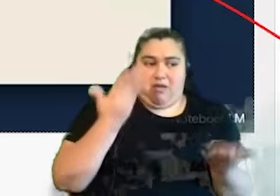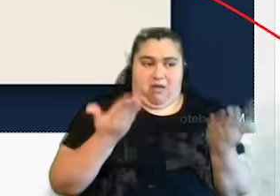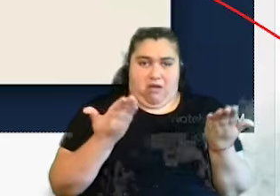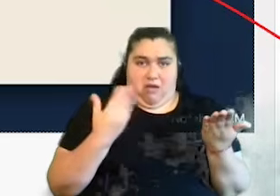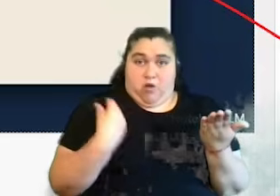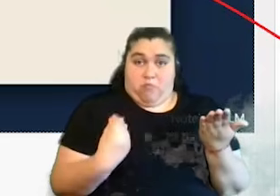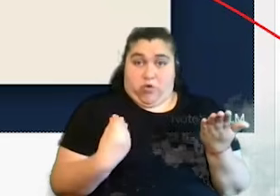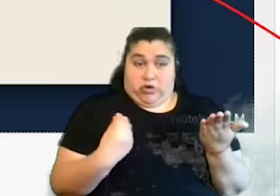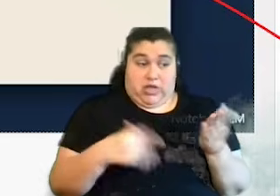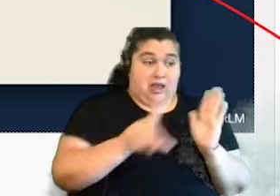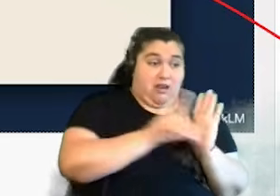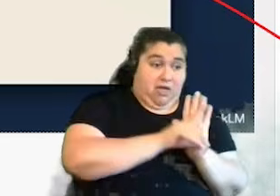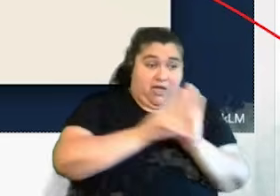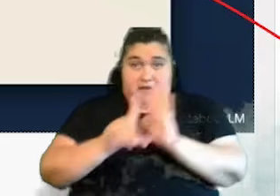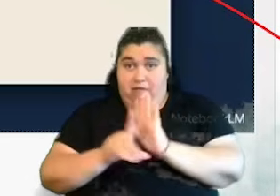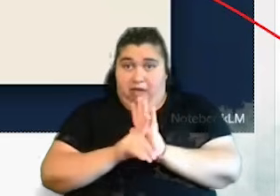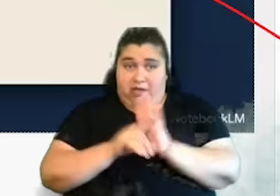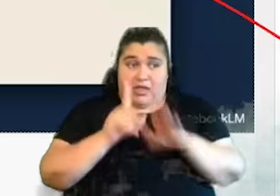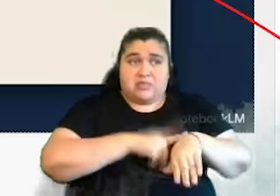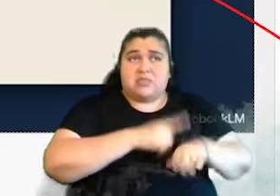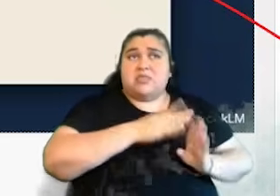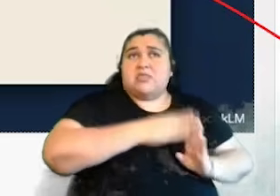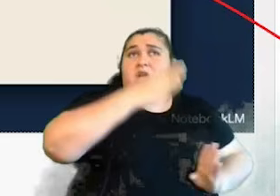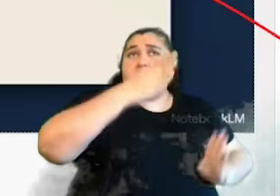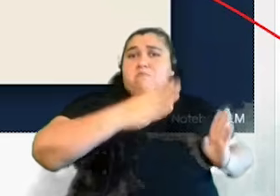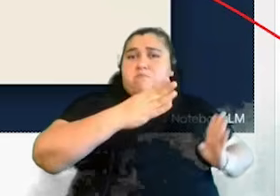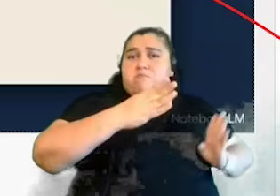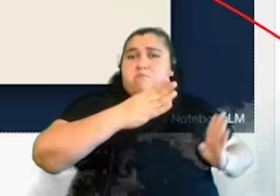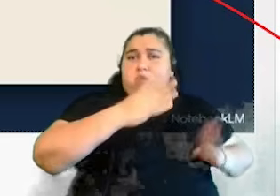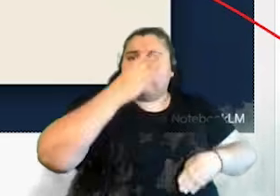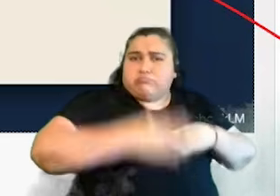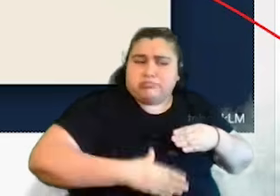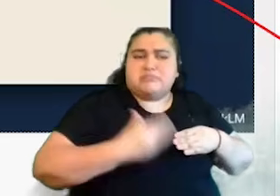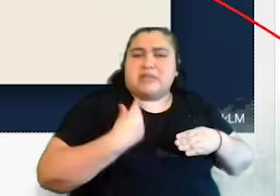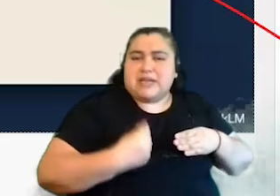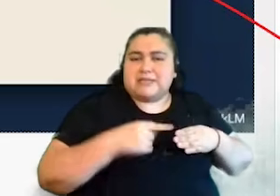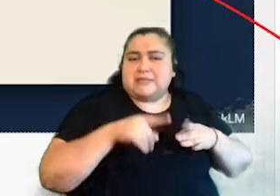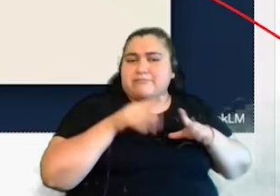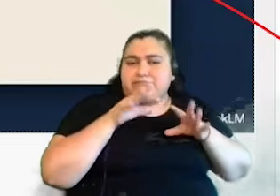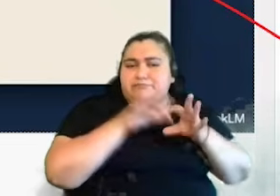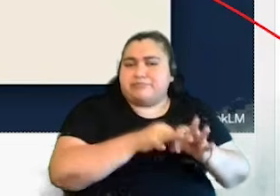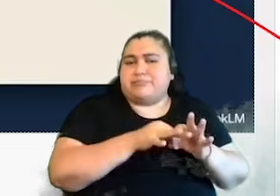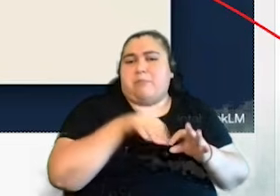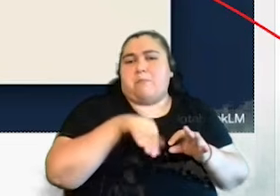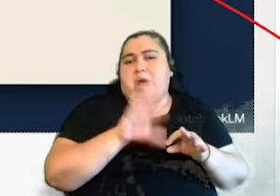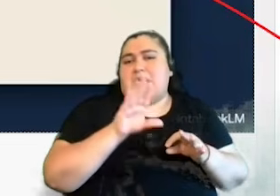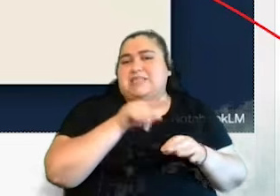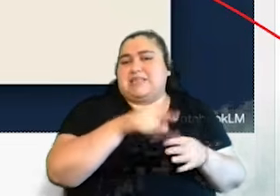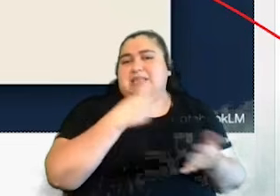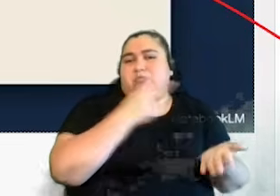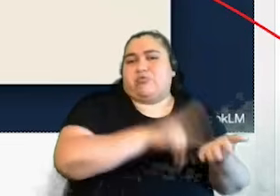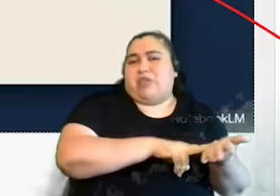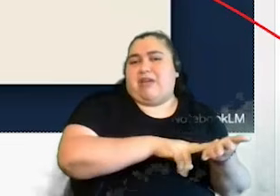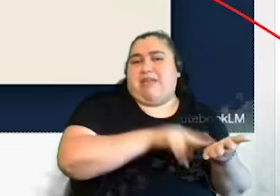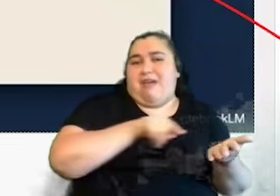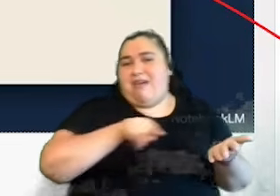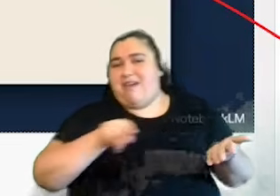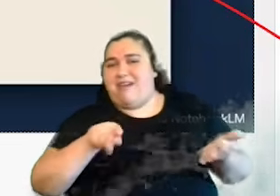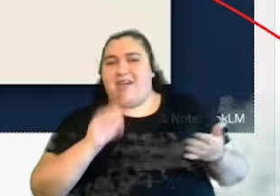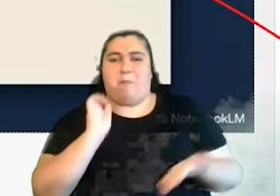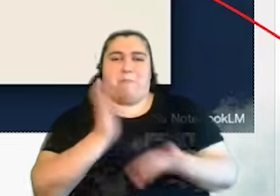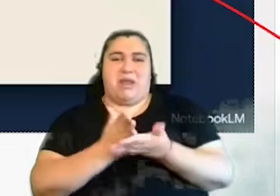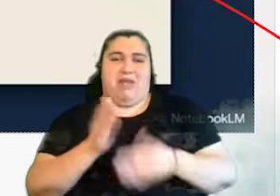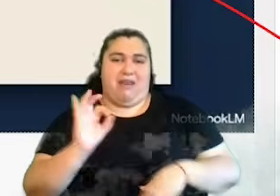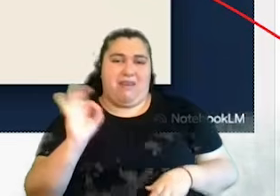modificaban o suspendían la prescripción, se estaban refiriendo exclusivamente a la prescripción tributaria, nunca a la prescripción penal. Y con el